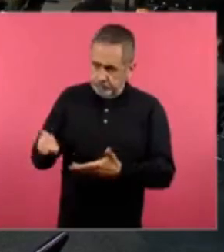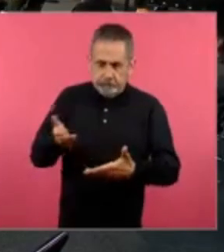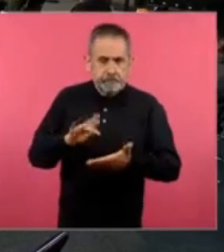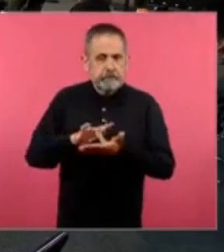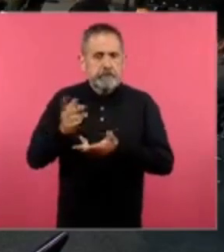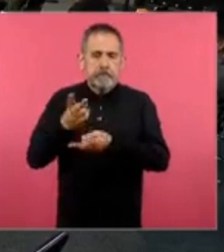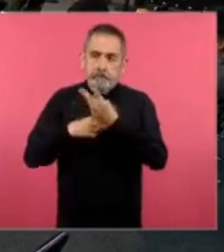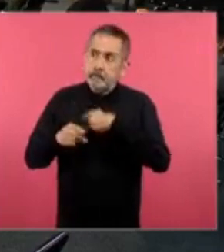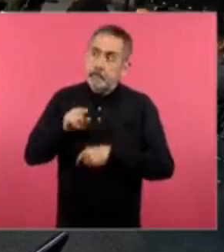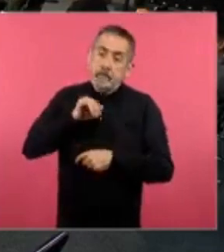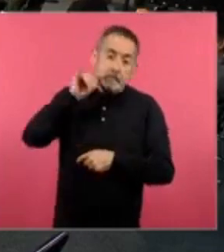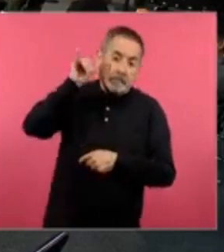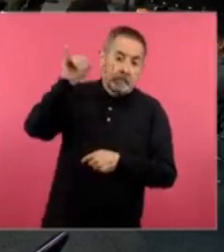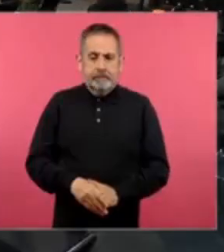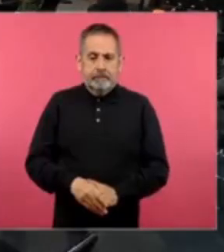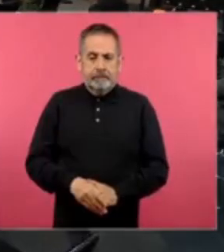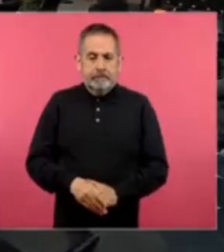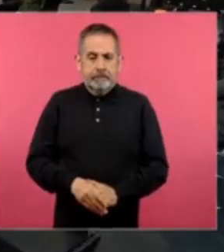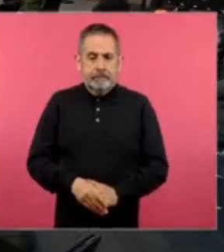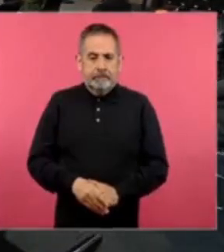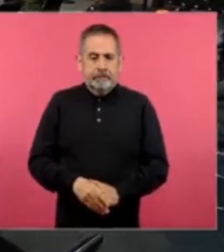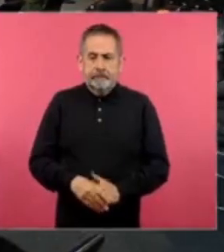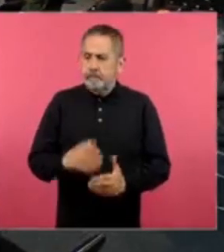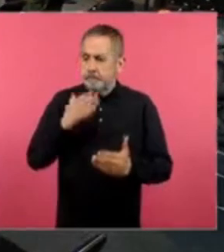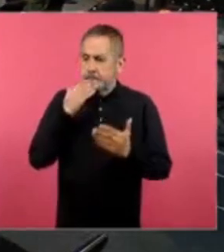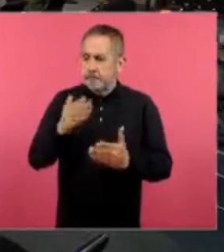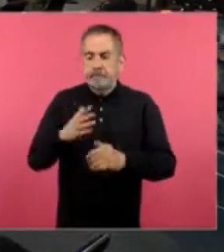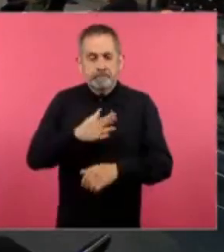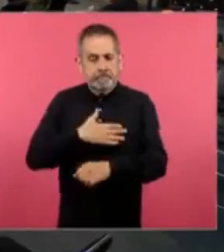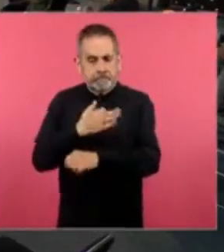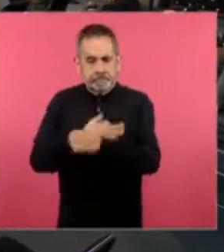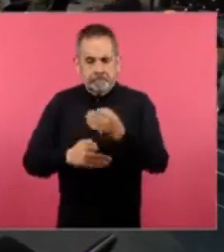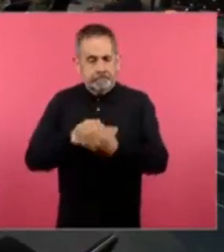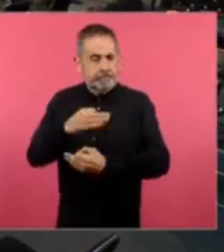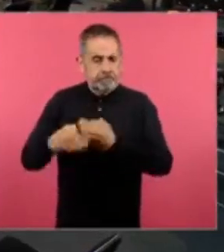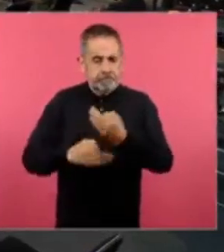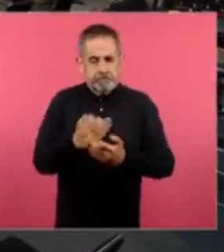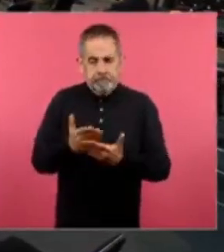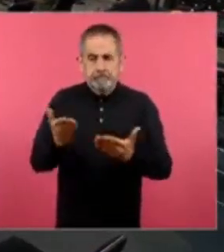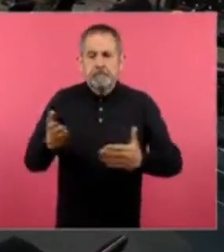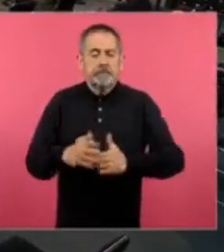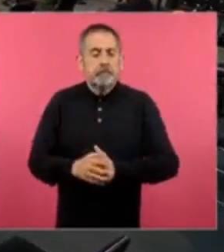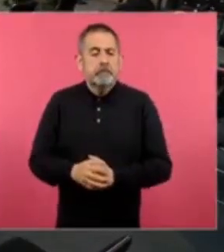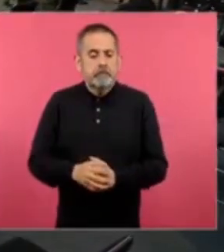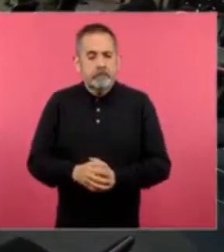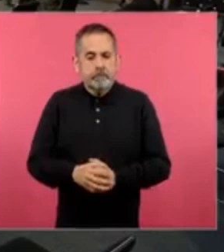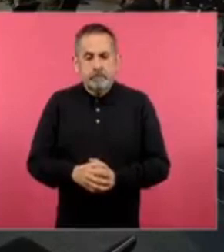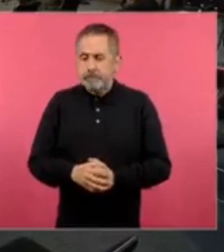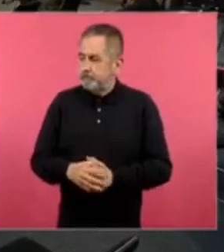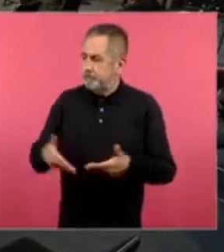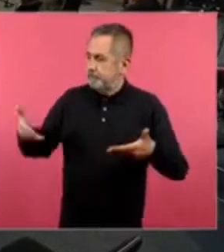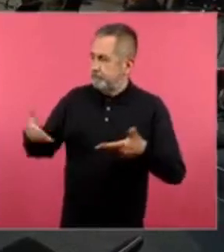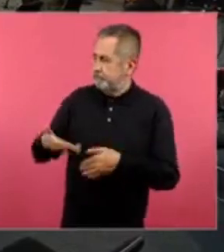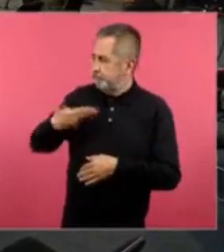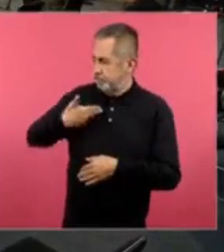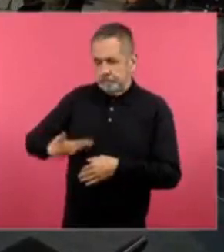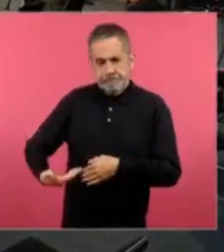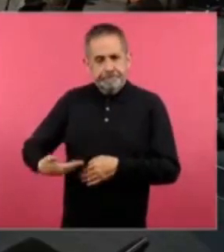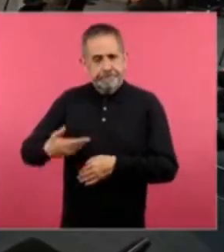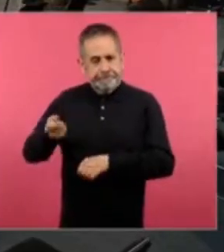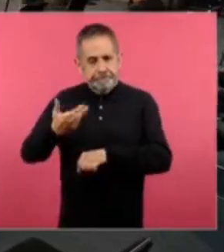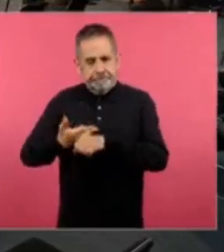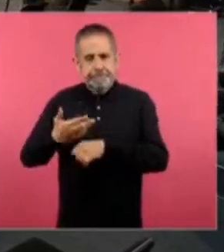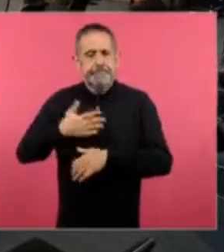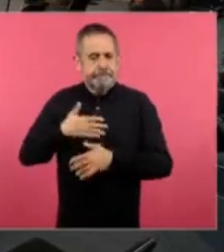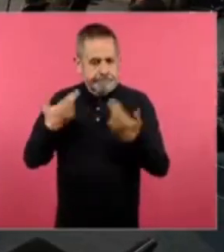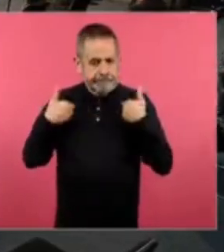por venir desde tan bello estado. Bien, pues buenas tardes a todos. Como ya me presentó la secretaria, soy la